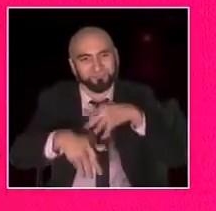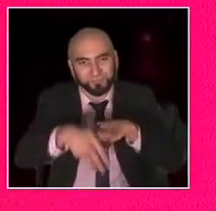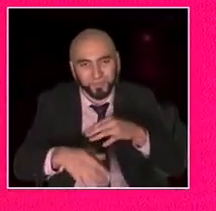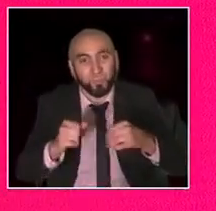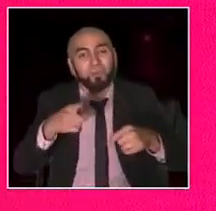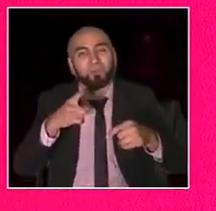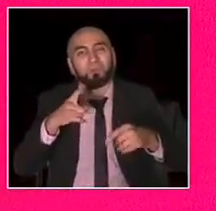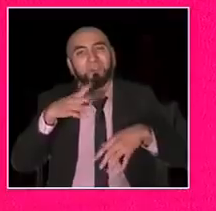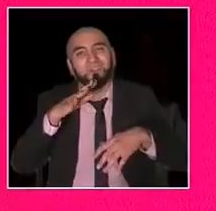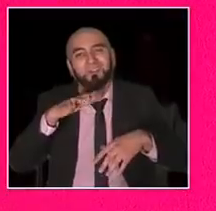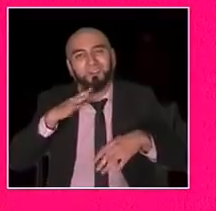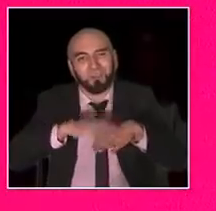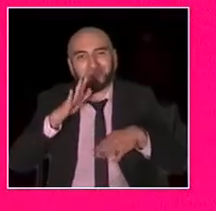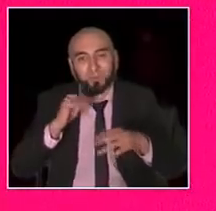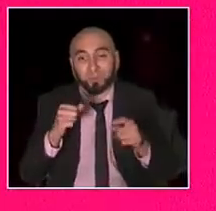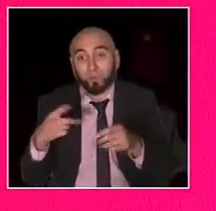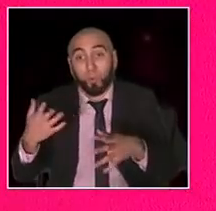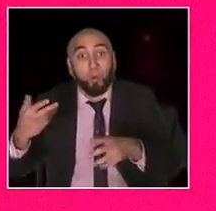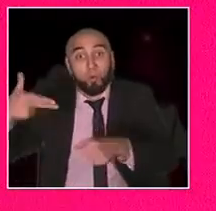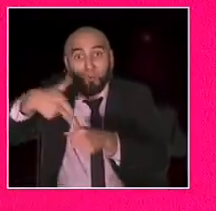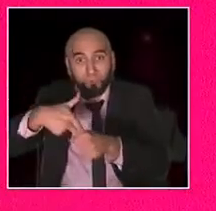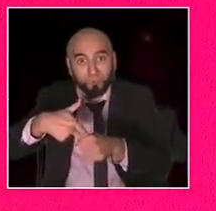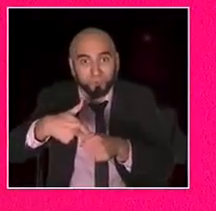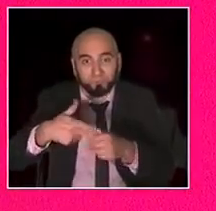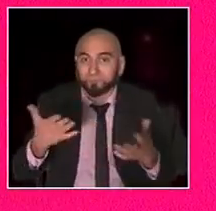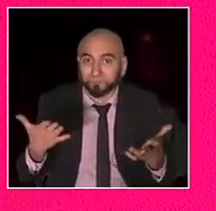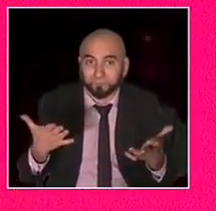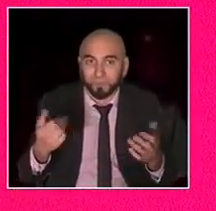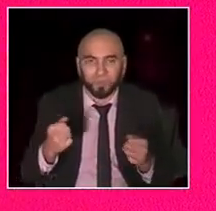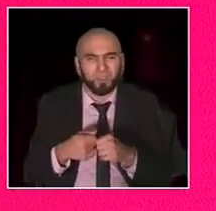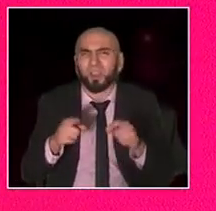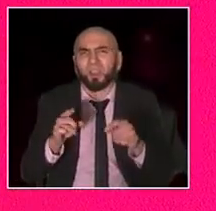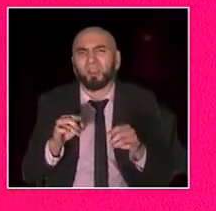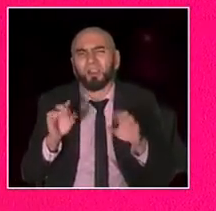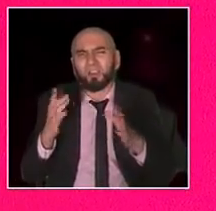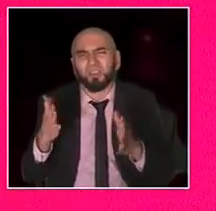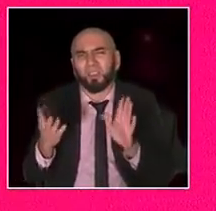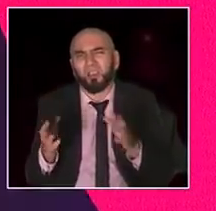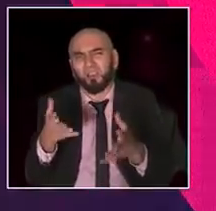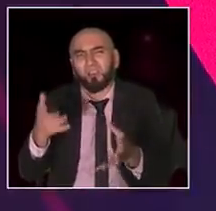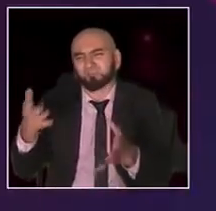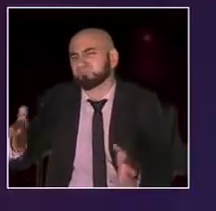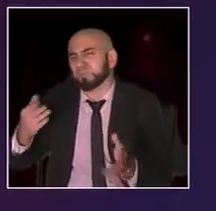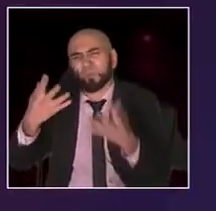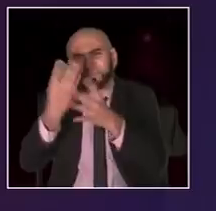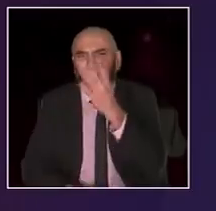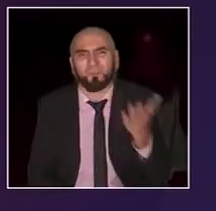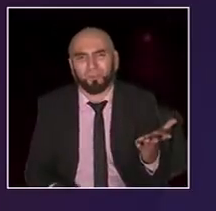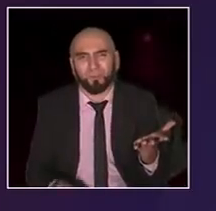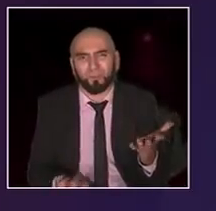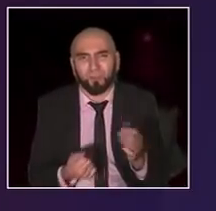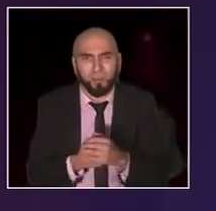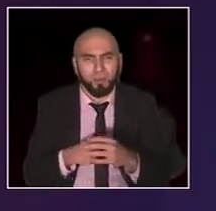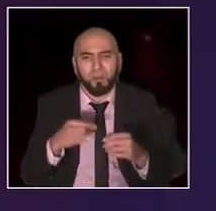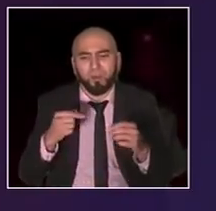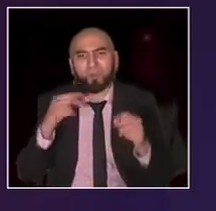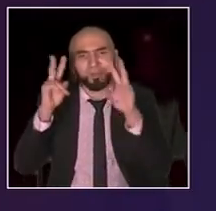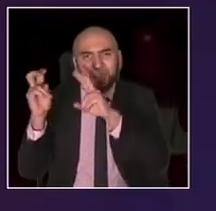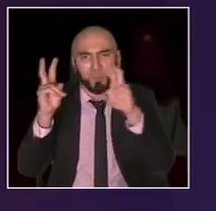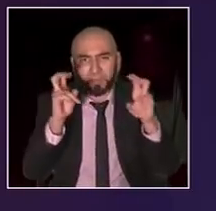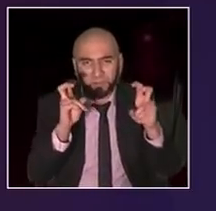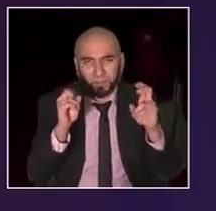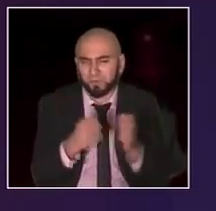generación de energía en base a combustibles fósiles sea parte de la historia de nuestro país. Por mencionar algunos temas, otro avance que ha